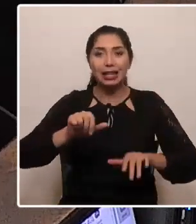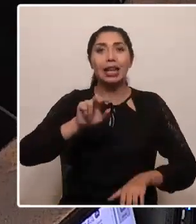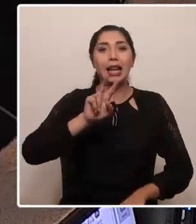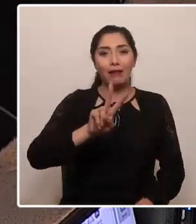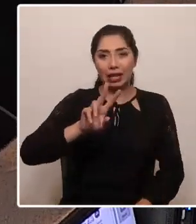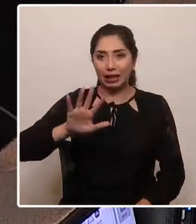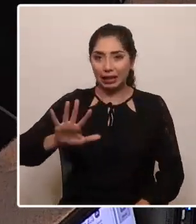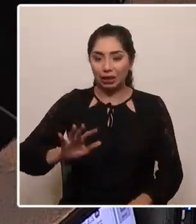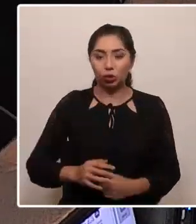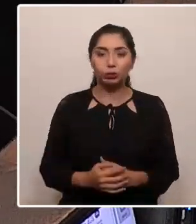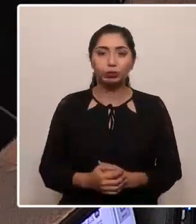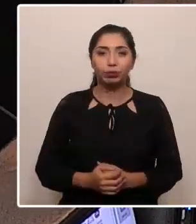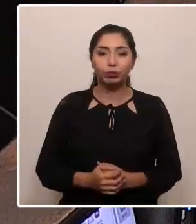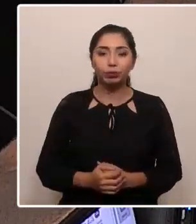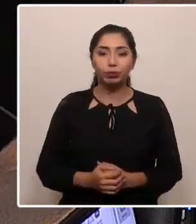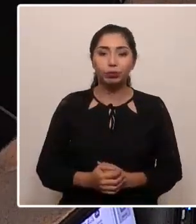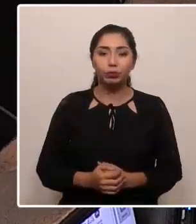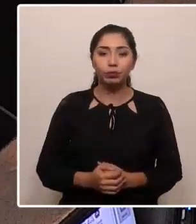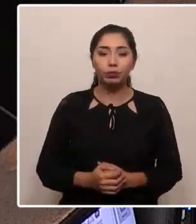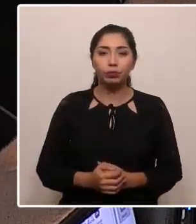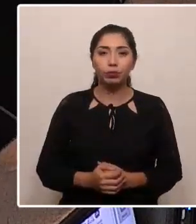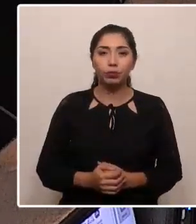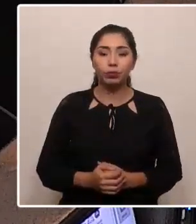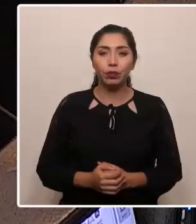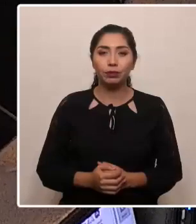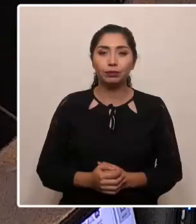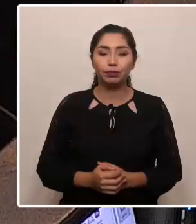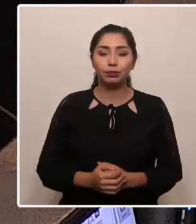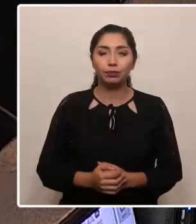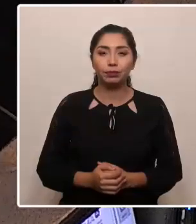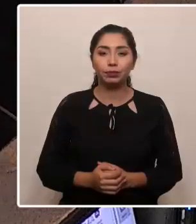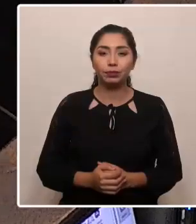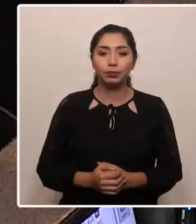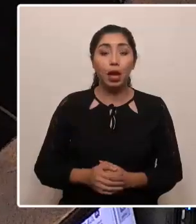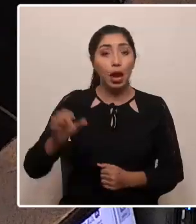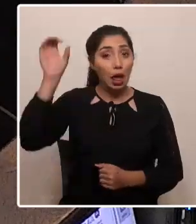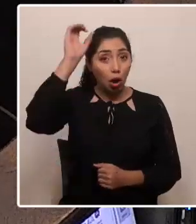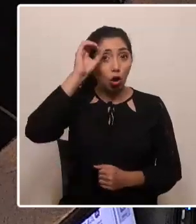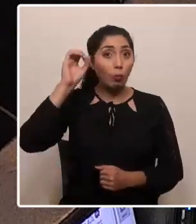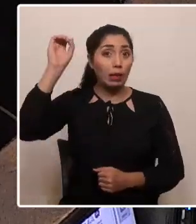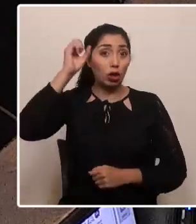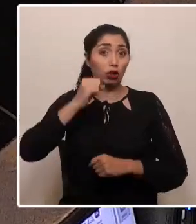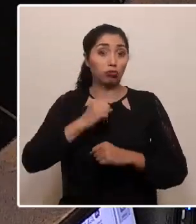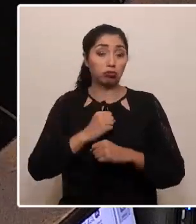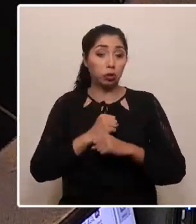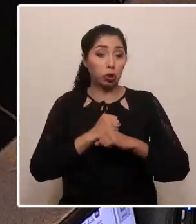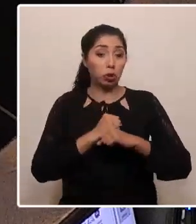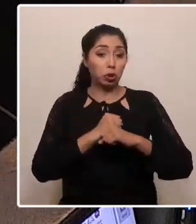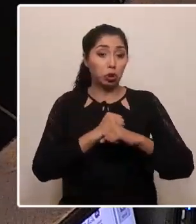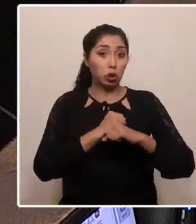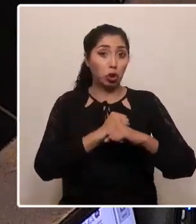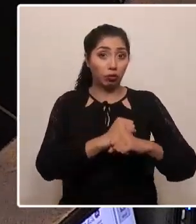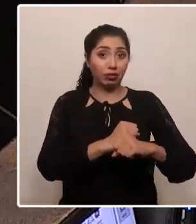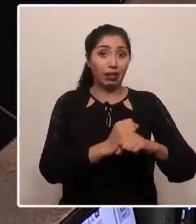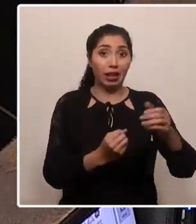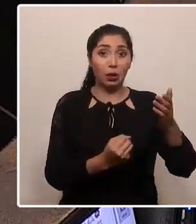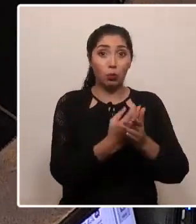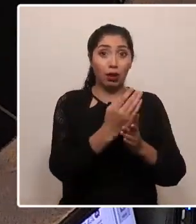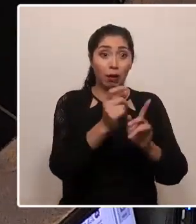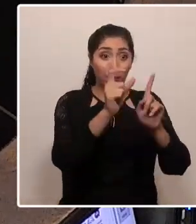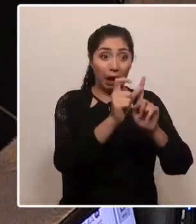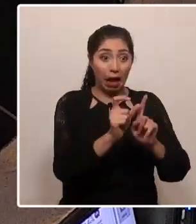25. Discrepo de la opinión que en contra de las nuevas palabras que aquí inventamos.